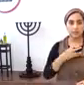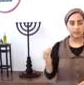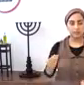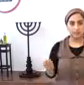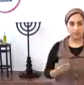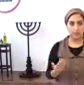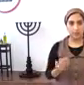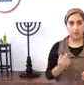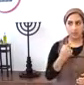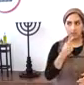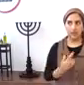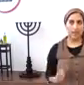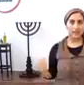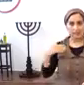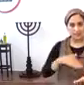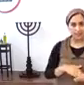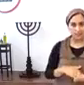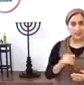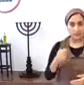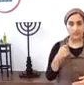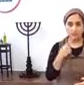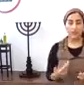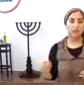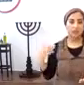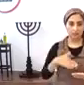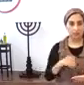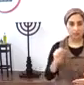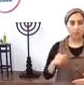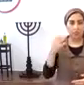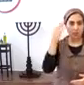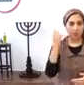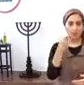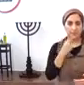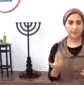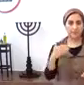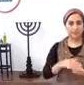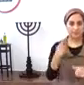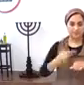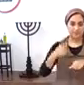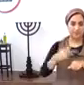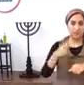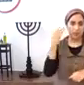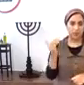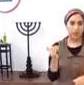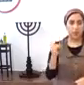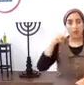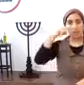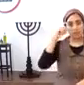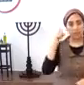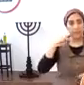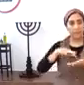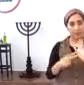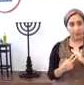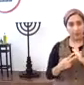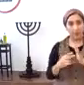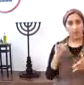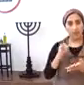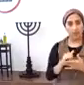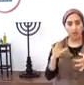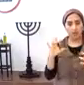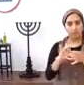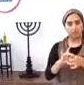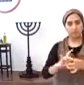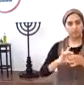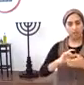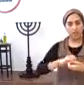Entonces, aquí como que se repitiera. Sí, se repite. Ahora, ¿por qué se repite? Porque significa un